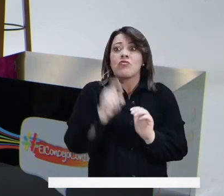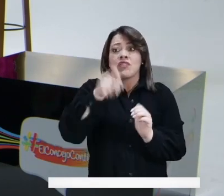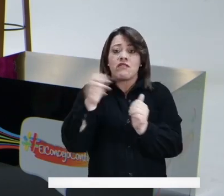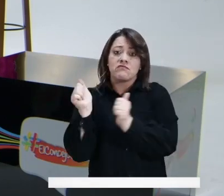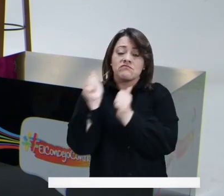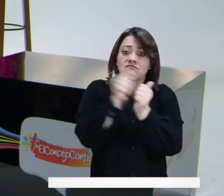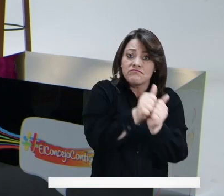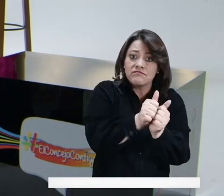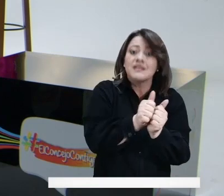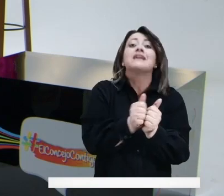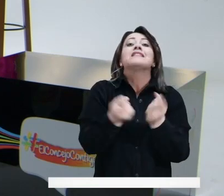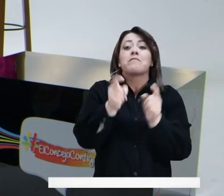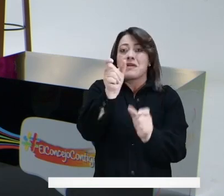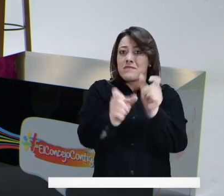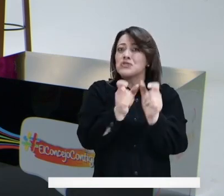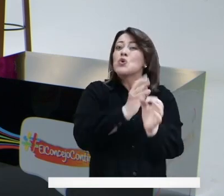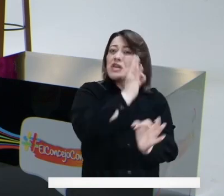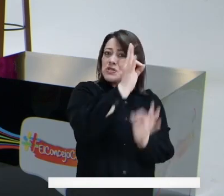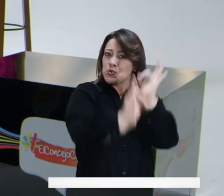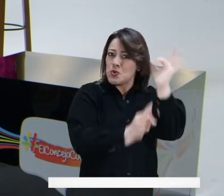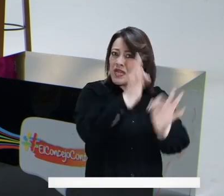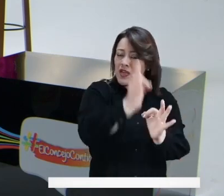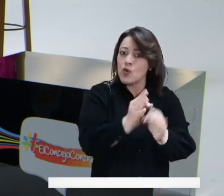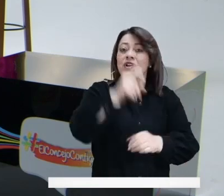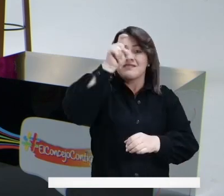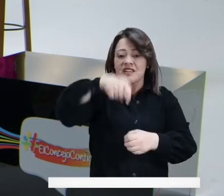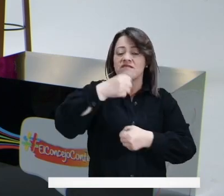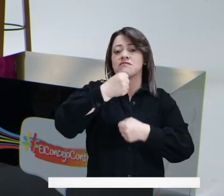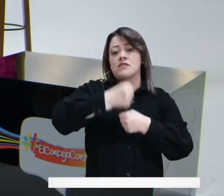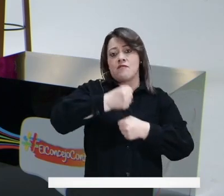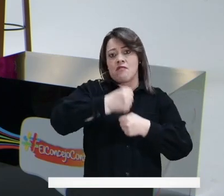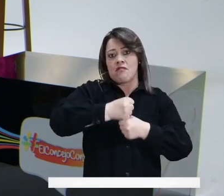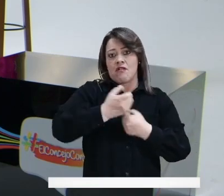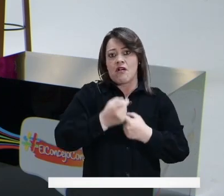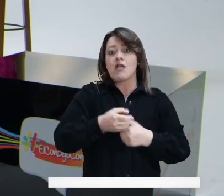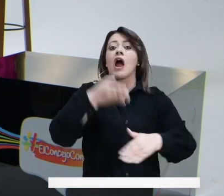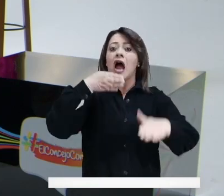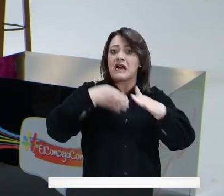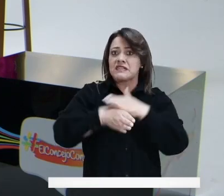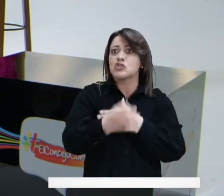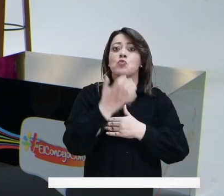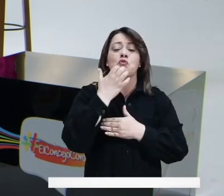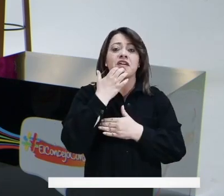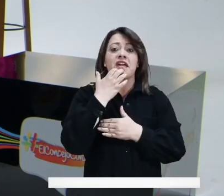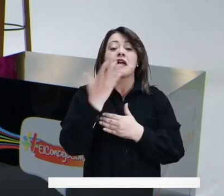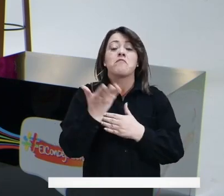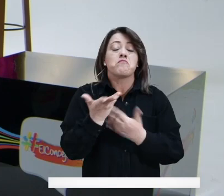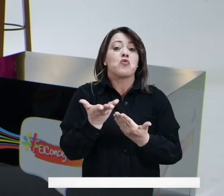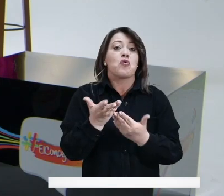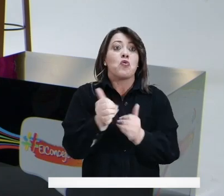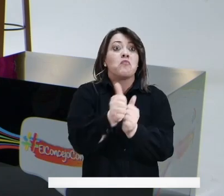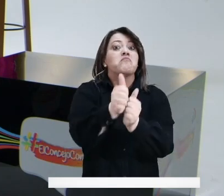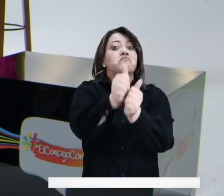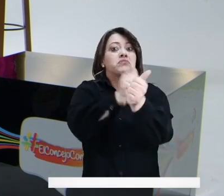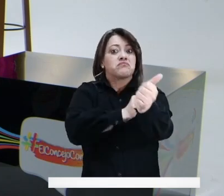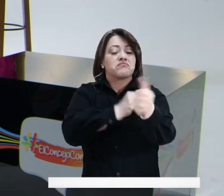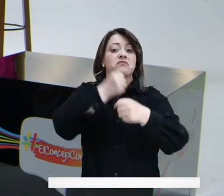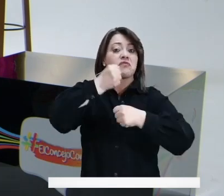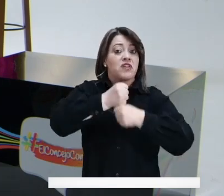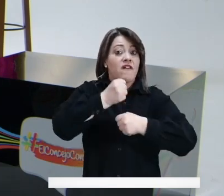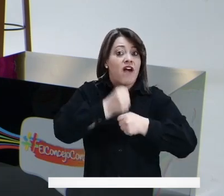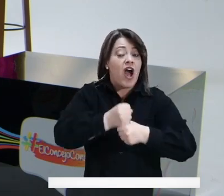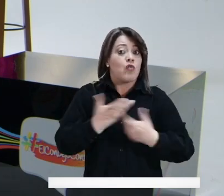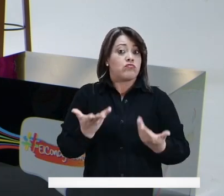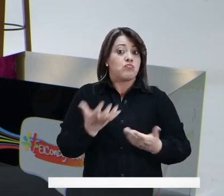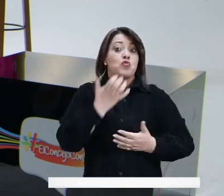empleo. También hay personas cuidadoras que podrían hacerlo, que podrían tener acceso a teletrabajo y poder tener un ingreso para poder